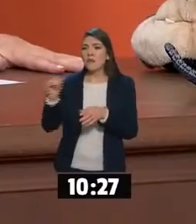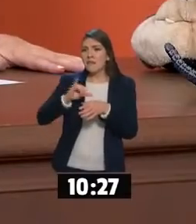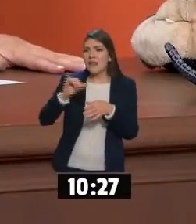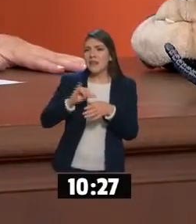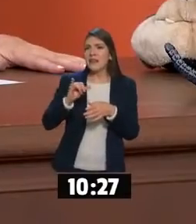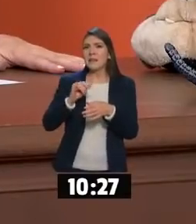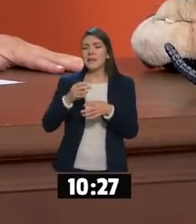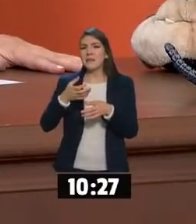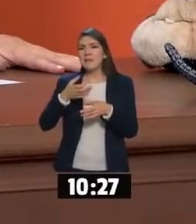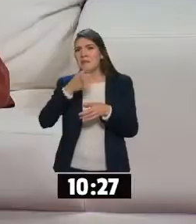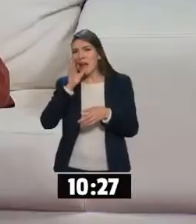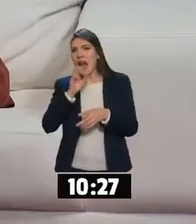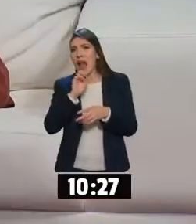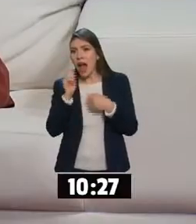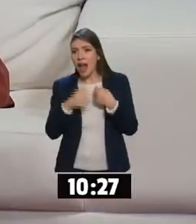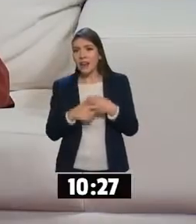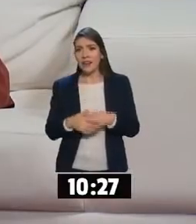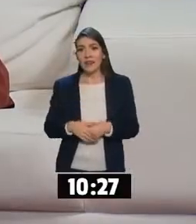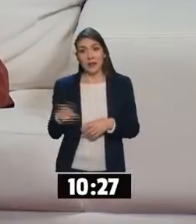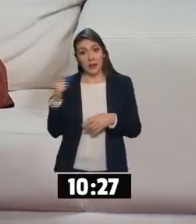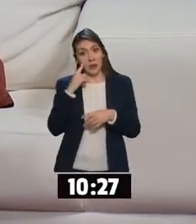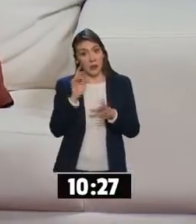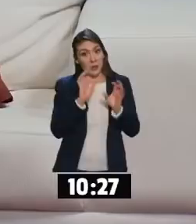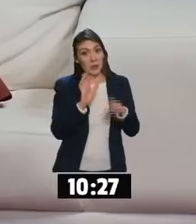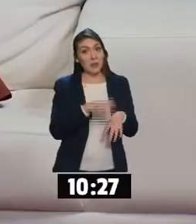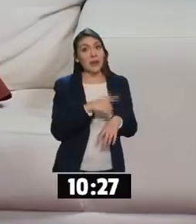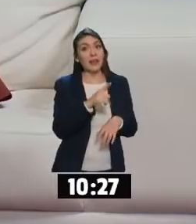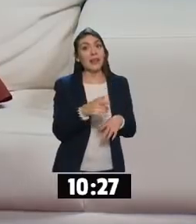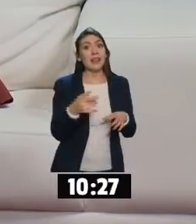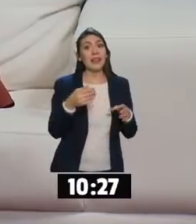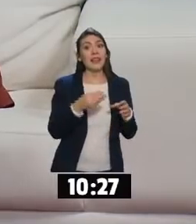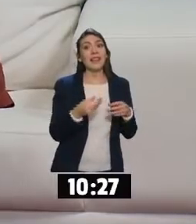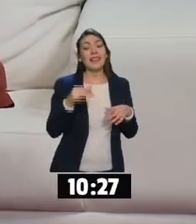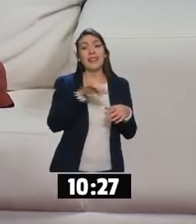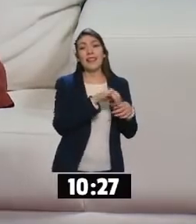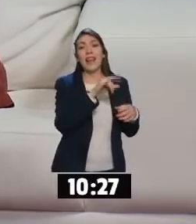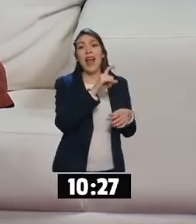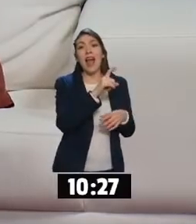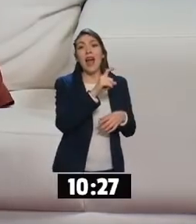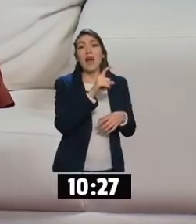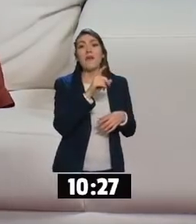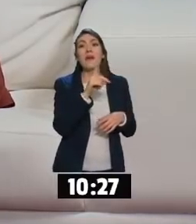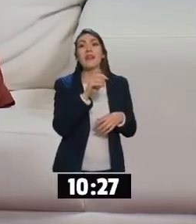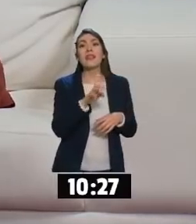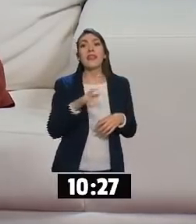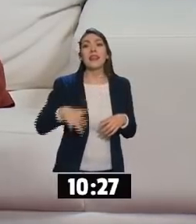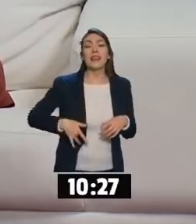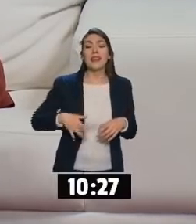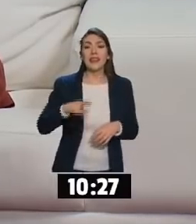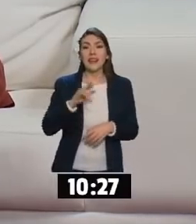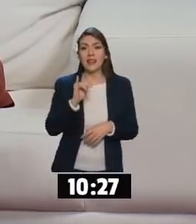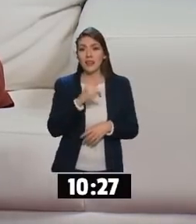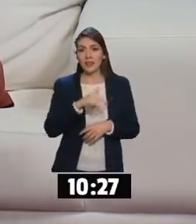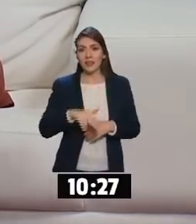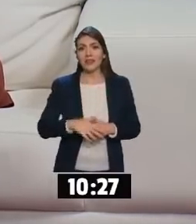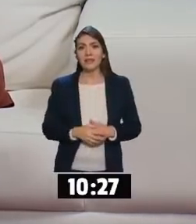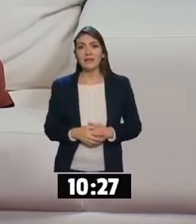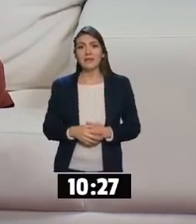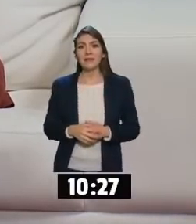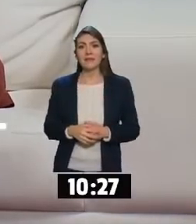Aguas porque da agua de riñón, sí, y agua de calzón, sí. No, pues De hecho,